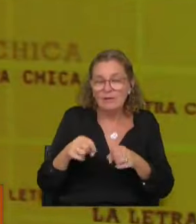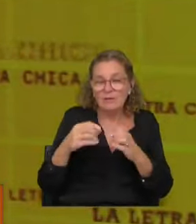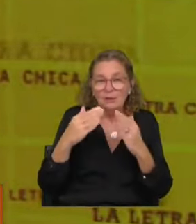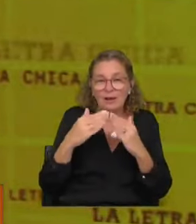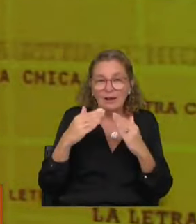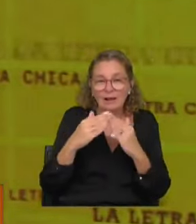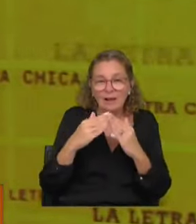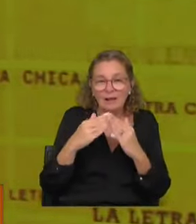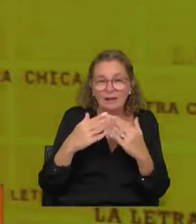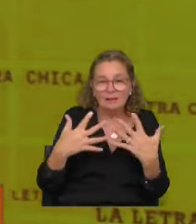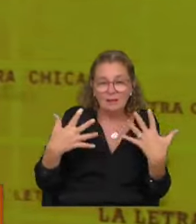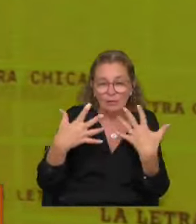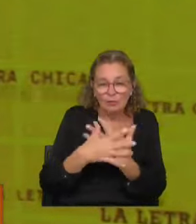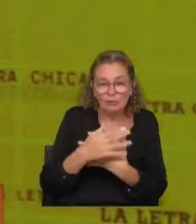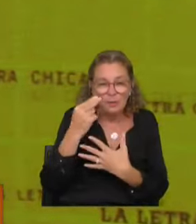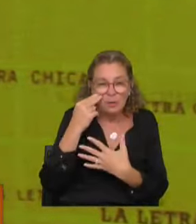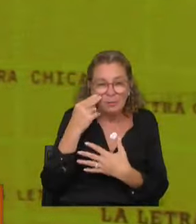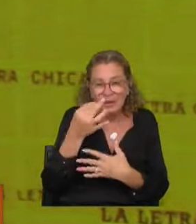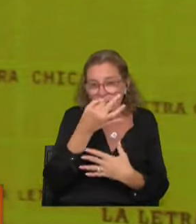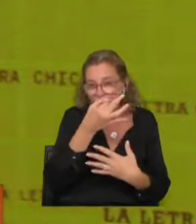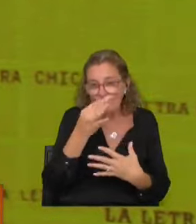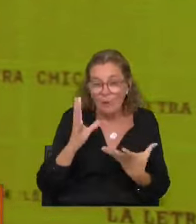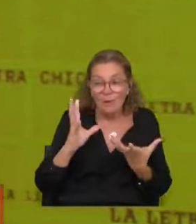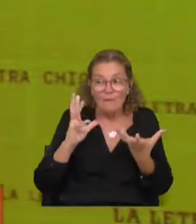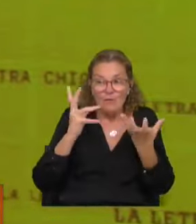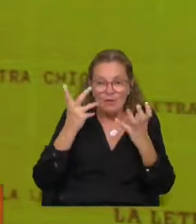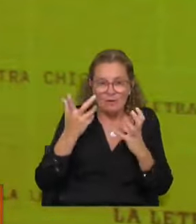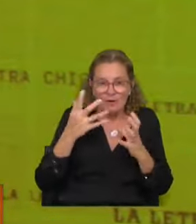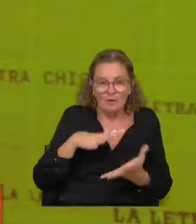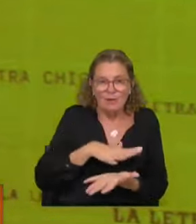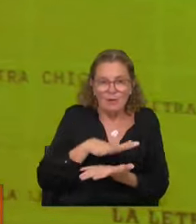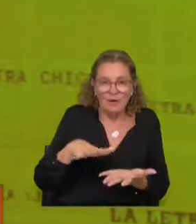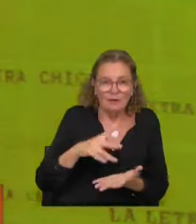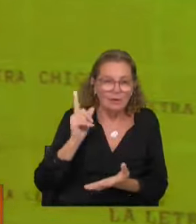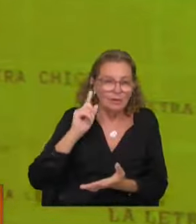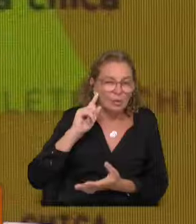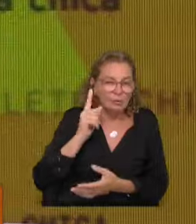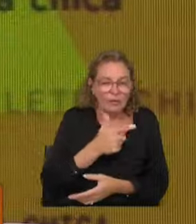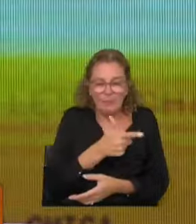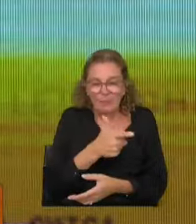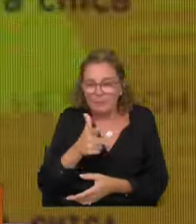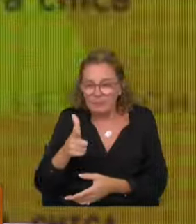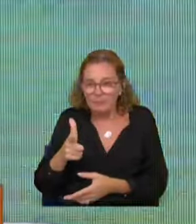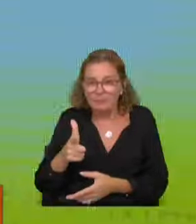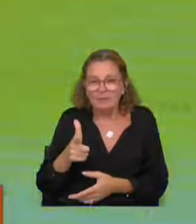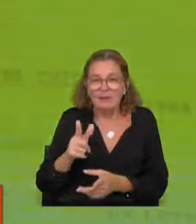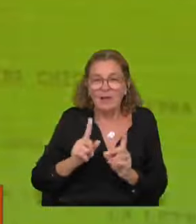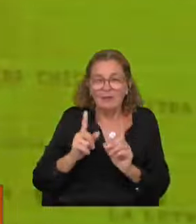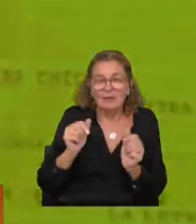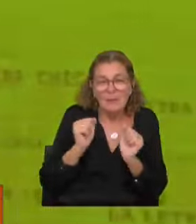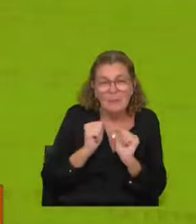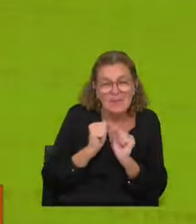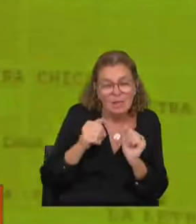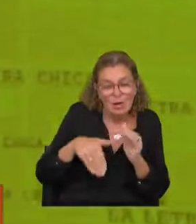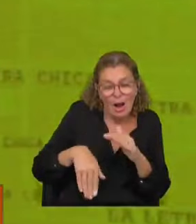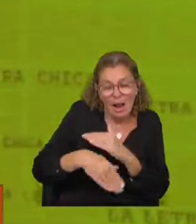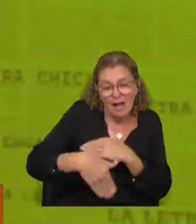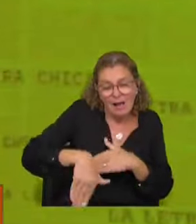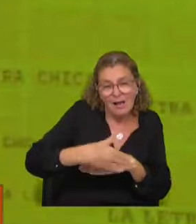donde se sufren adicciones donde hay violencia en un barrio donde se escuchan los disparos y a veces tienen miedo de salir a la calle